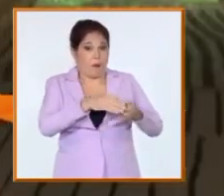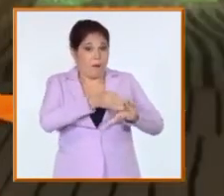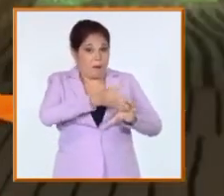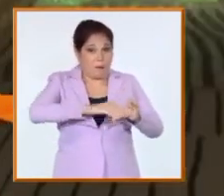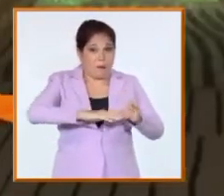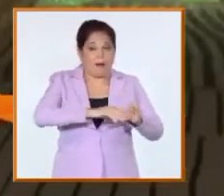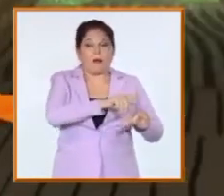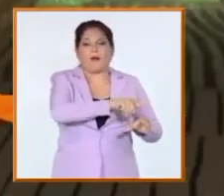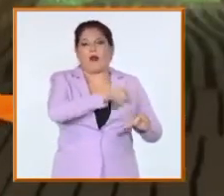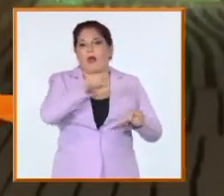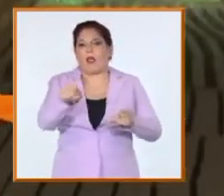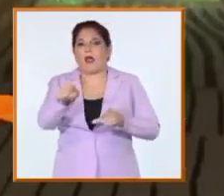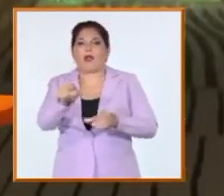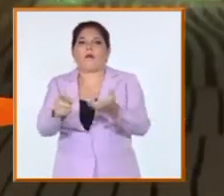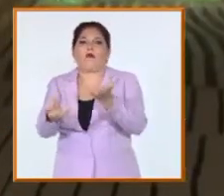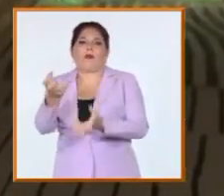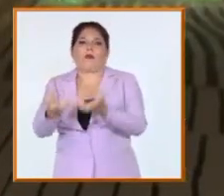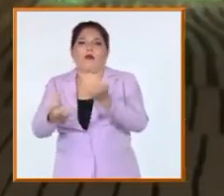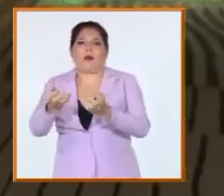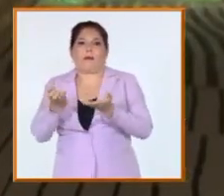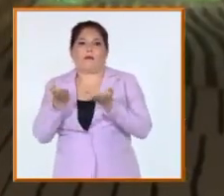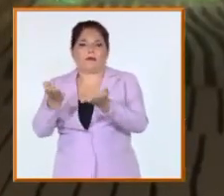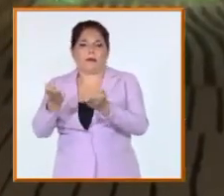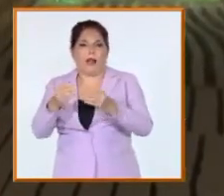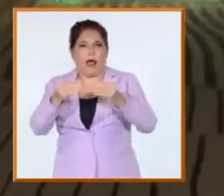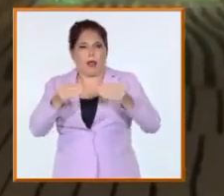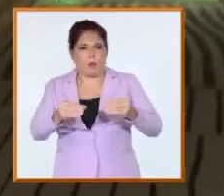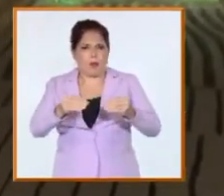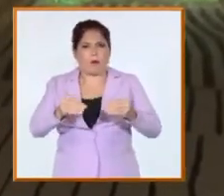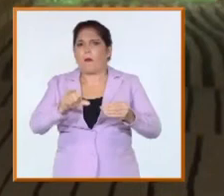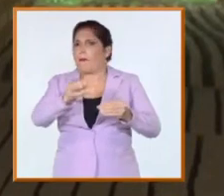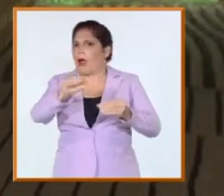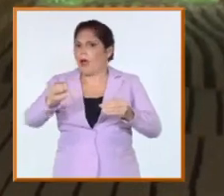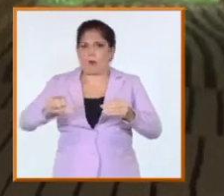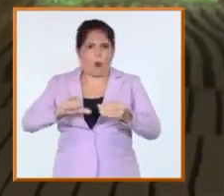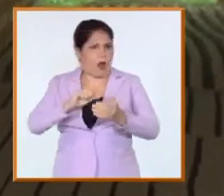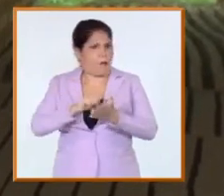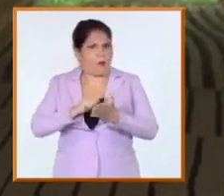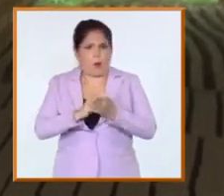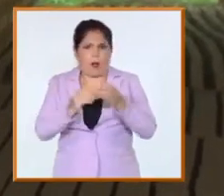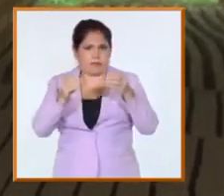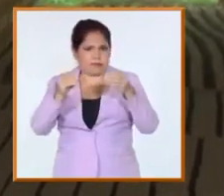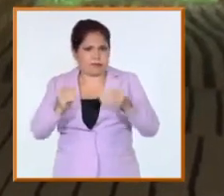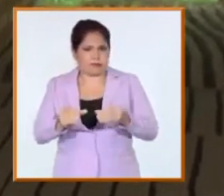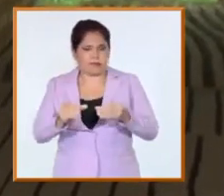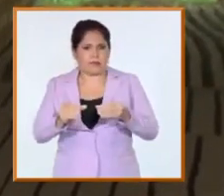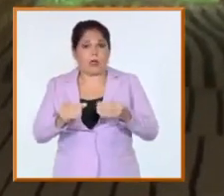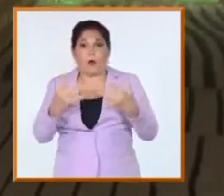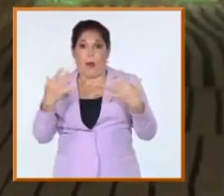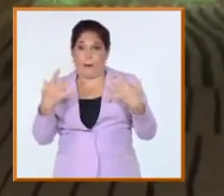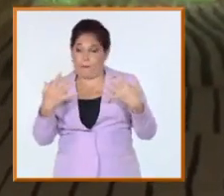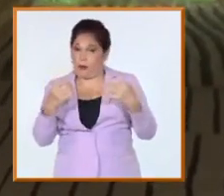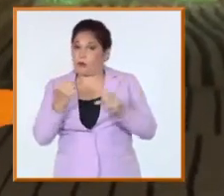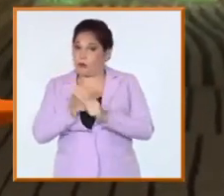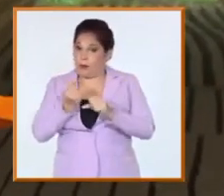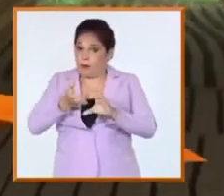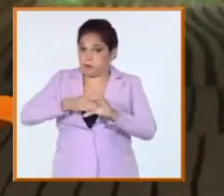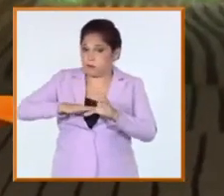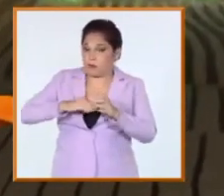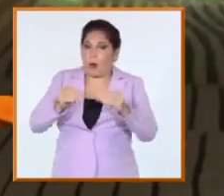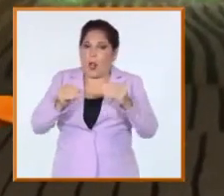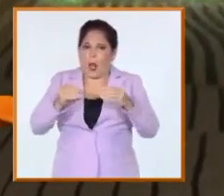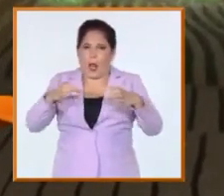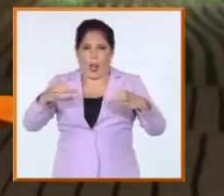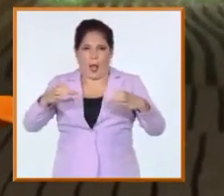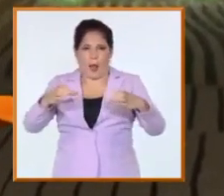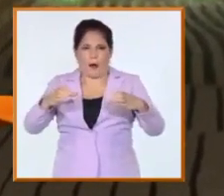se queman y aquí yo hago ladrillos manual macizo bloquecito más chiquito y lo que sí tú más